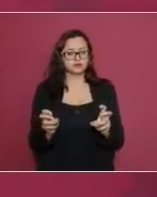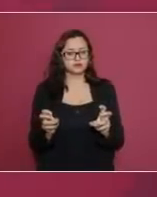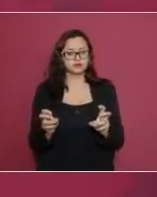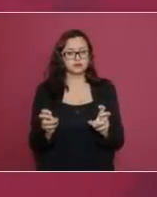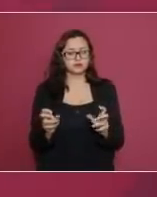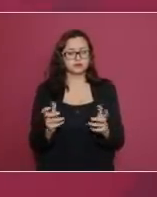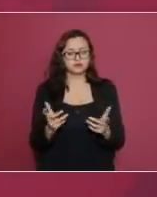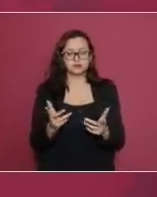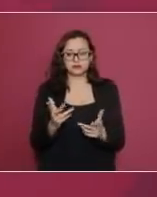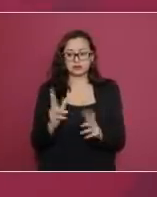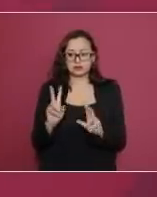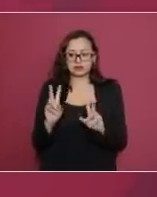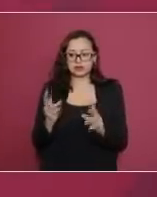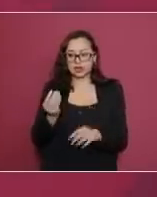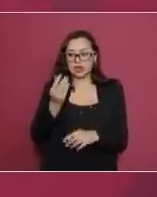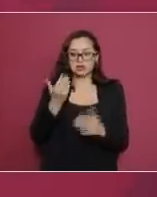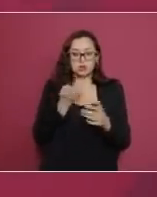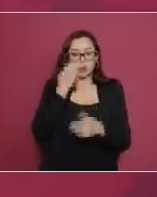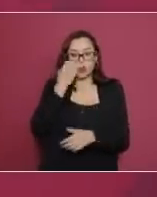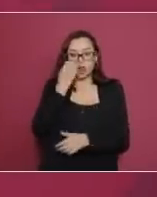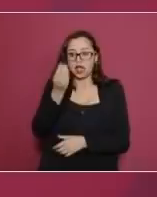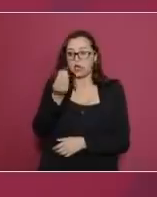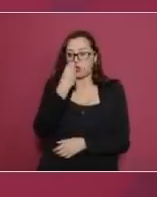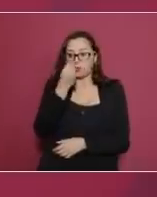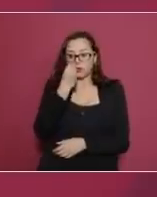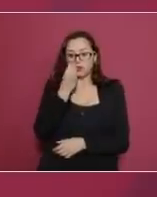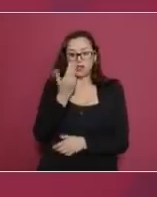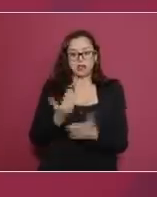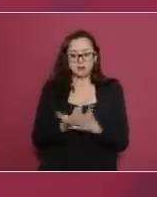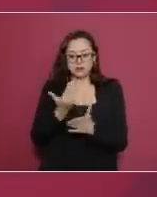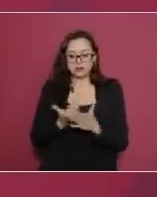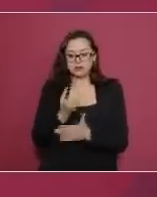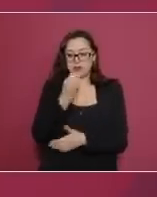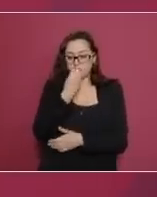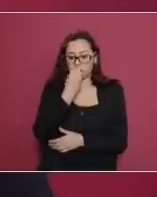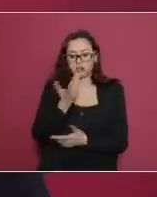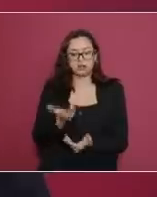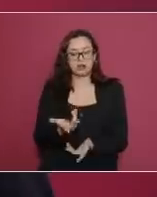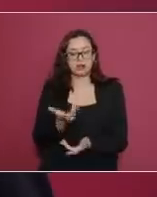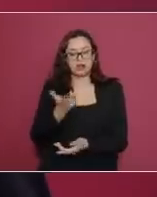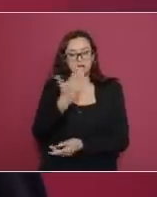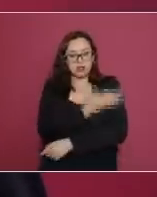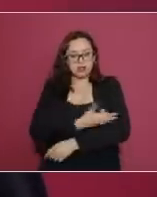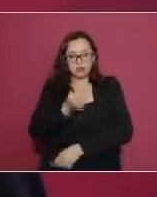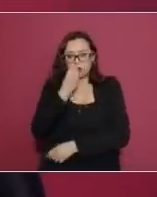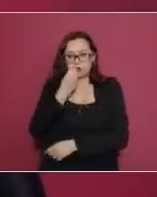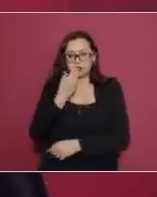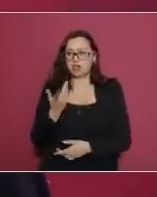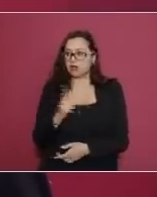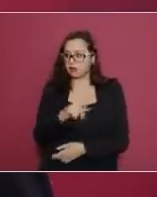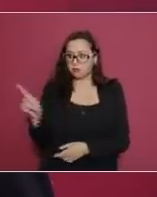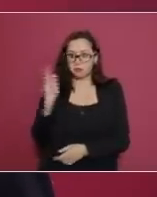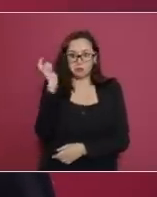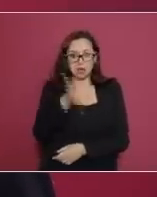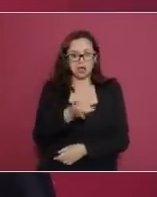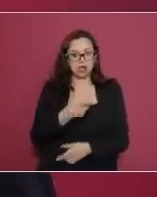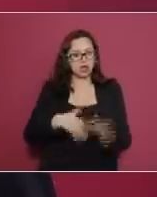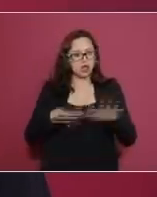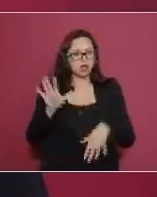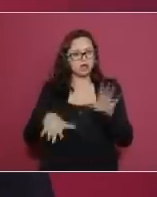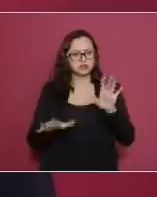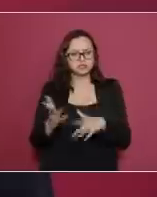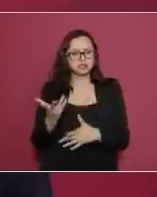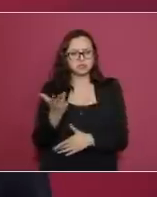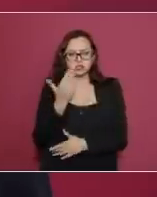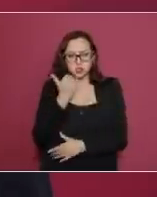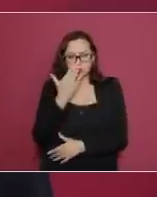lo de la comida o los desayunos escolares. A ver, que pague. Pues no todos tienen. La